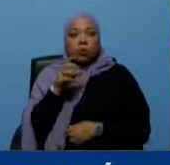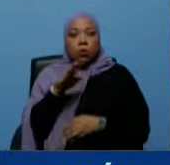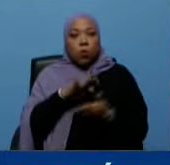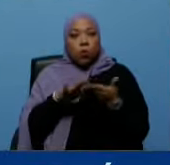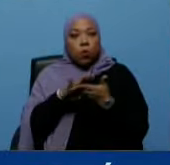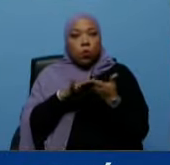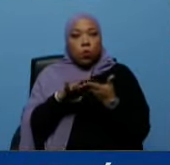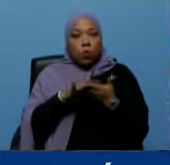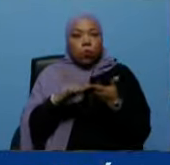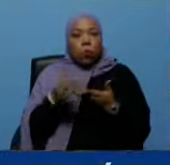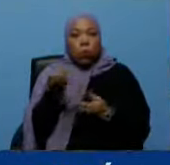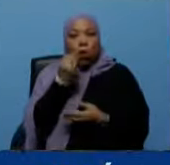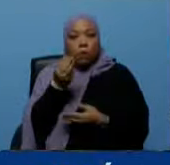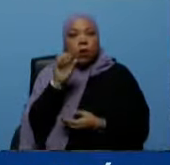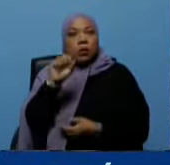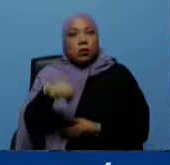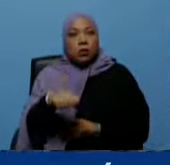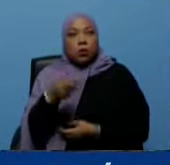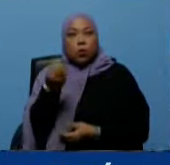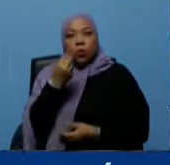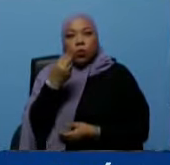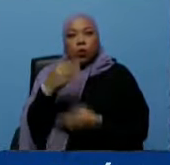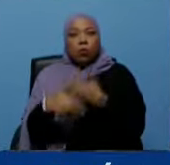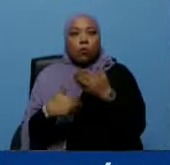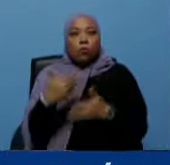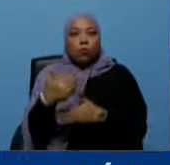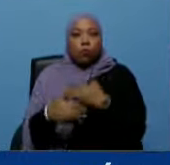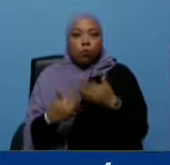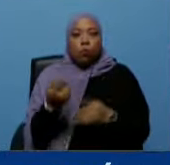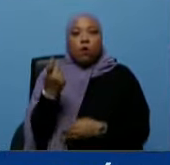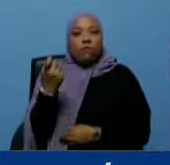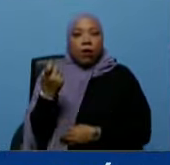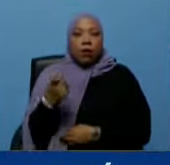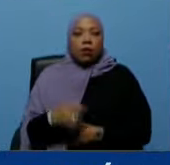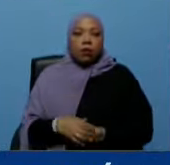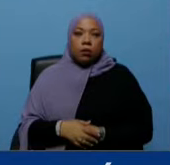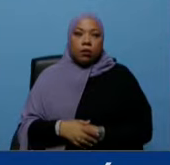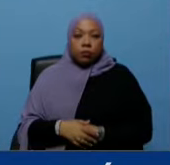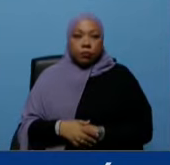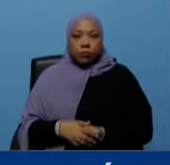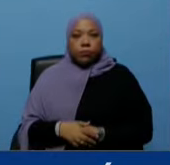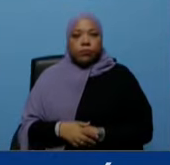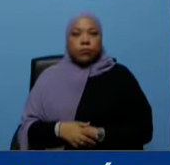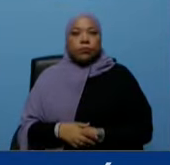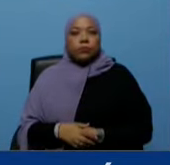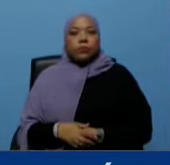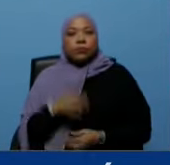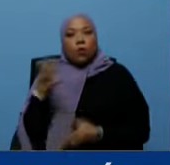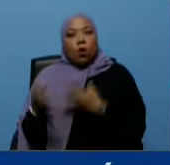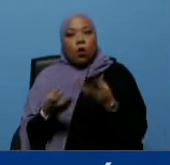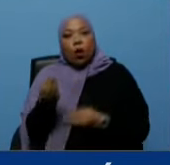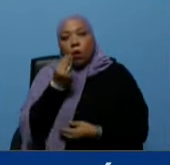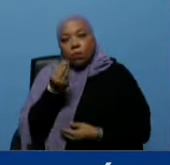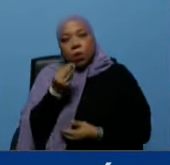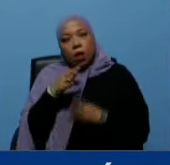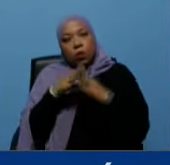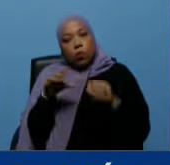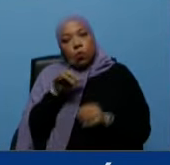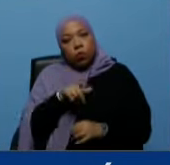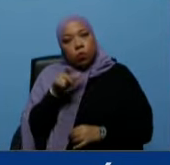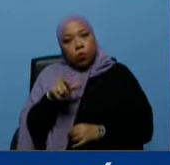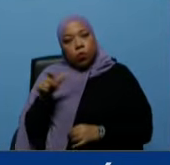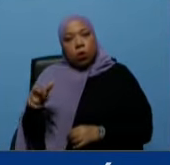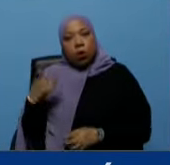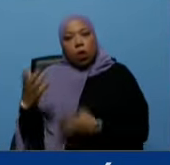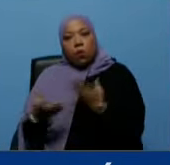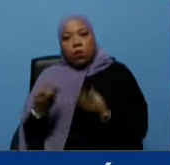el almacén de los CLAP. Están en eso. Bueno, en vez de atacar a los fascistas y quemar la comida de la gente, el almacén de los